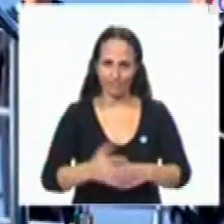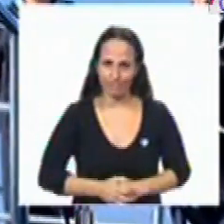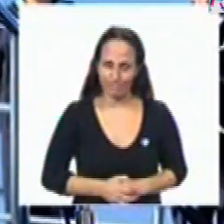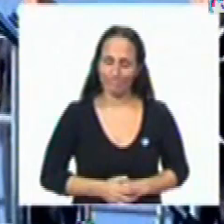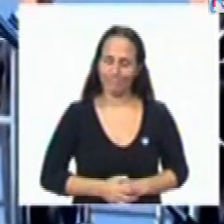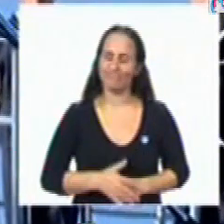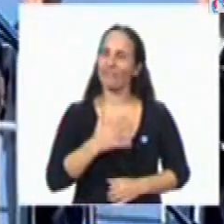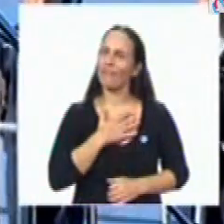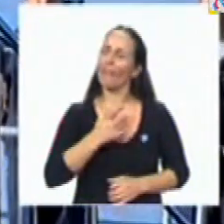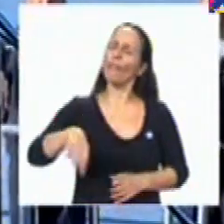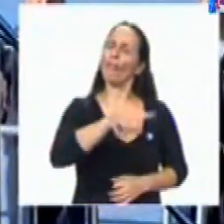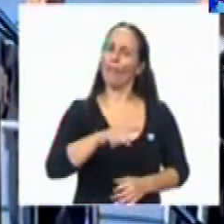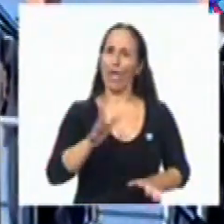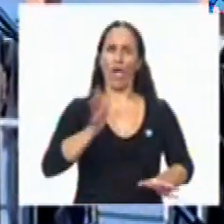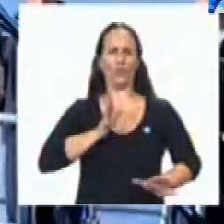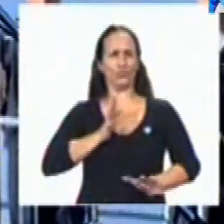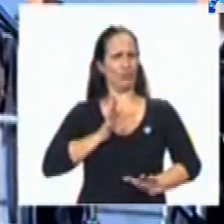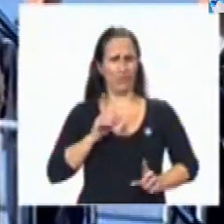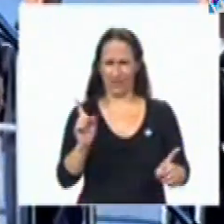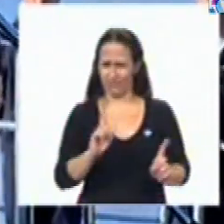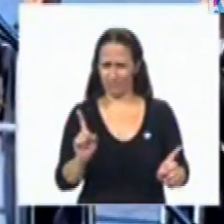que nadie los asuste.